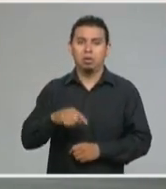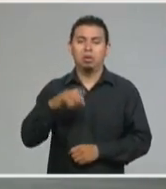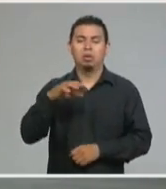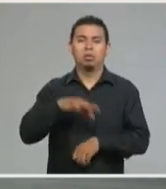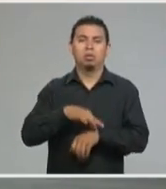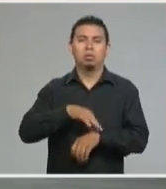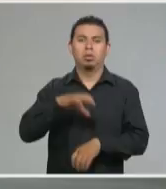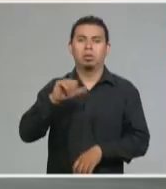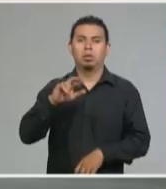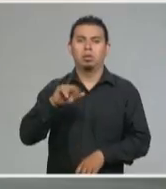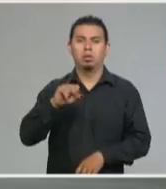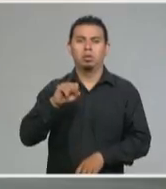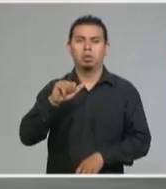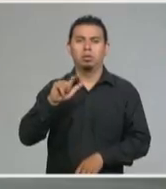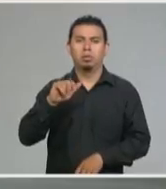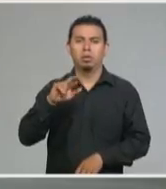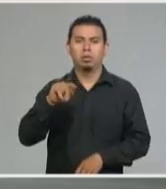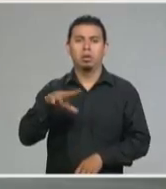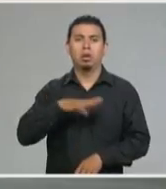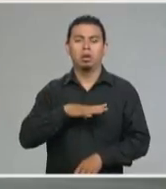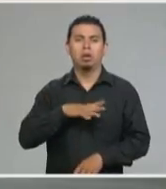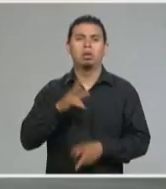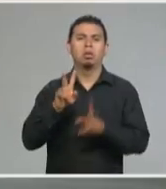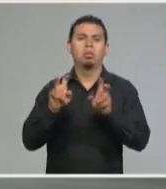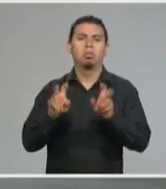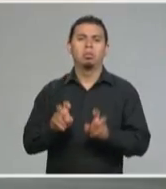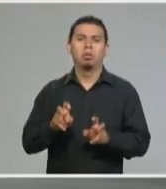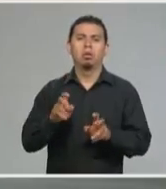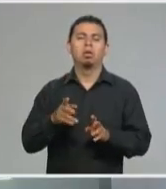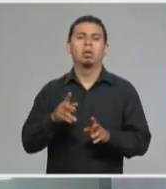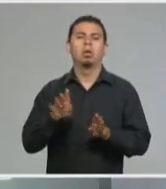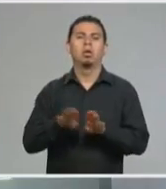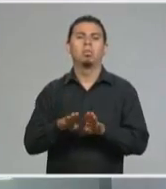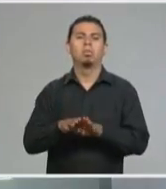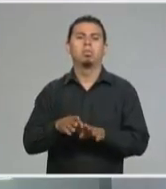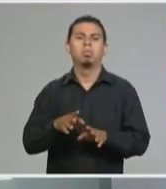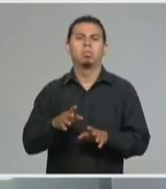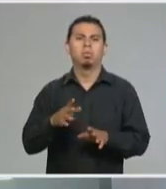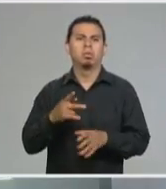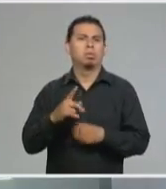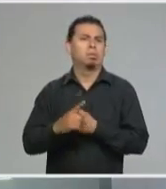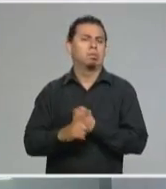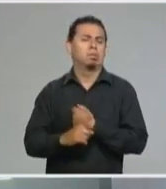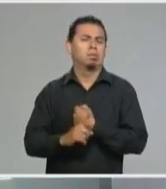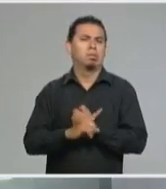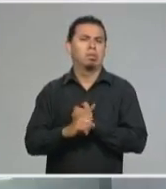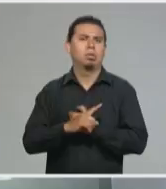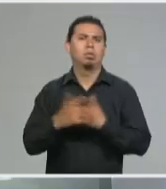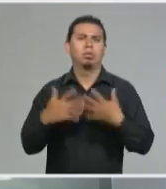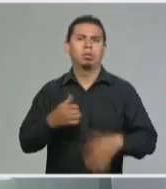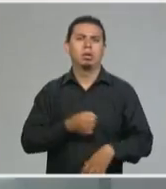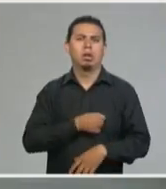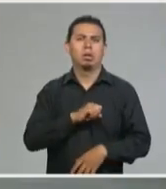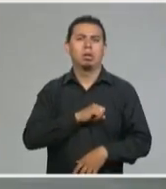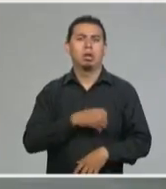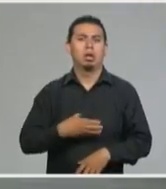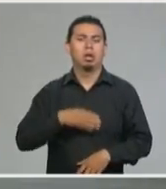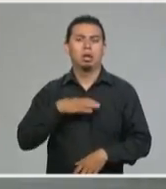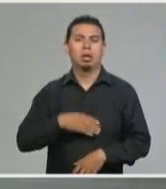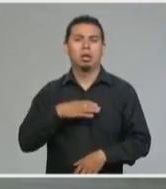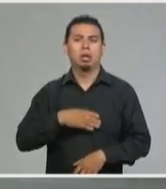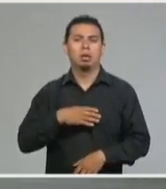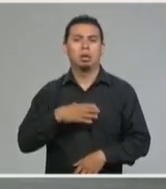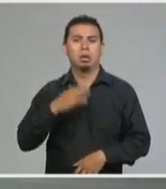Carlos Alberto Hernández. Él viene a platicar con usted, con nosotros, en relación a un problema severo de salud, que es el cáncer